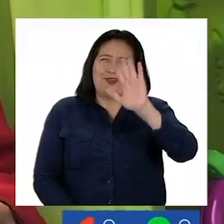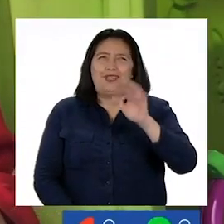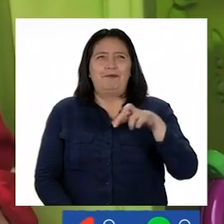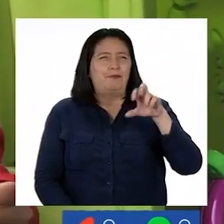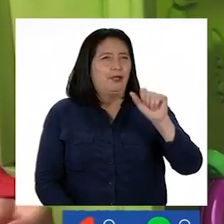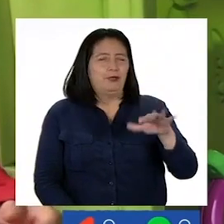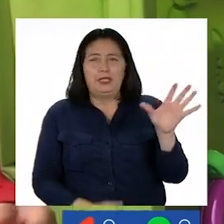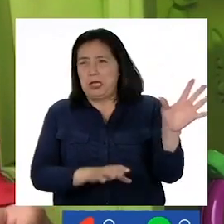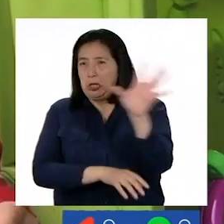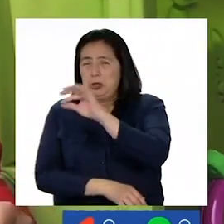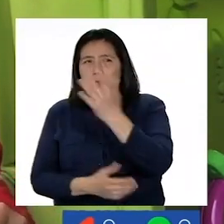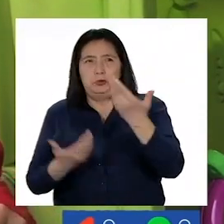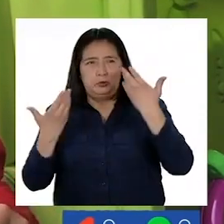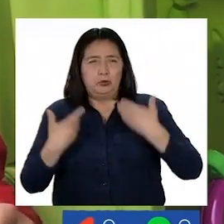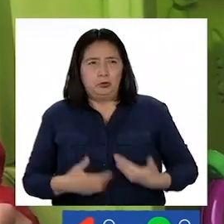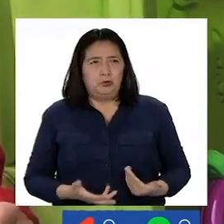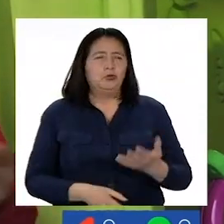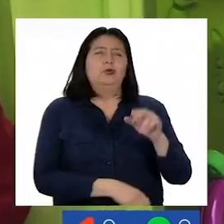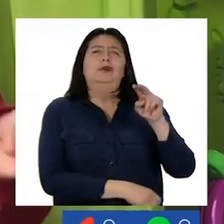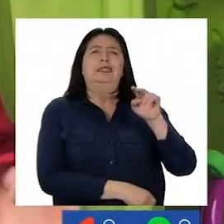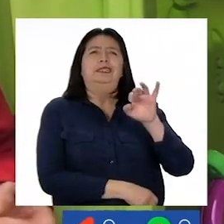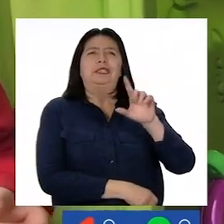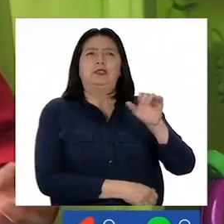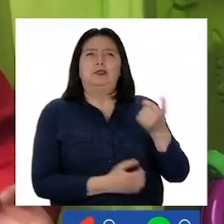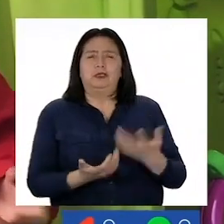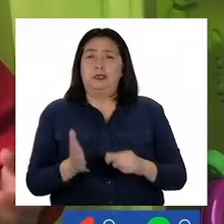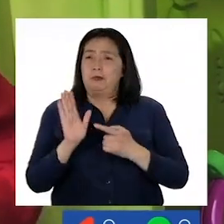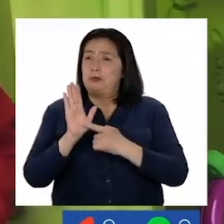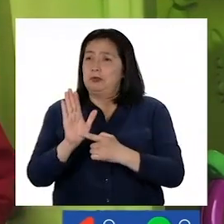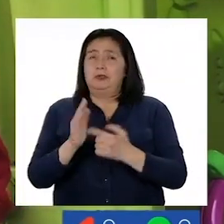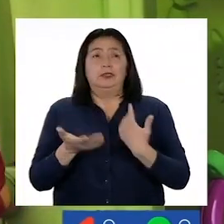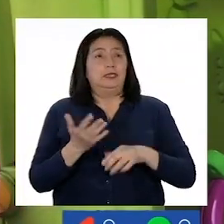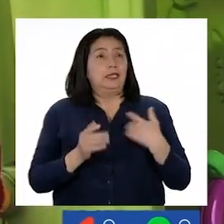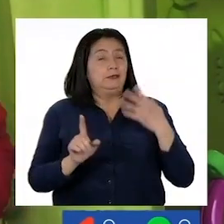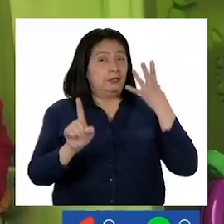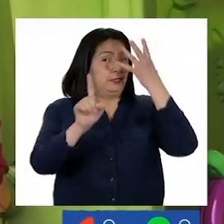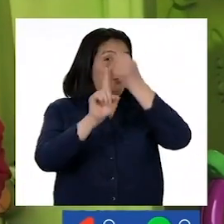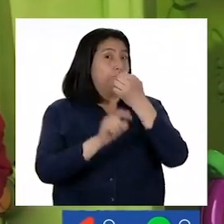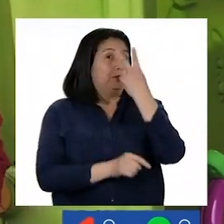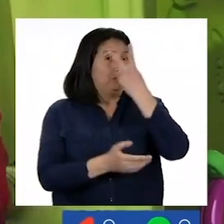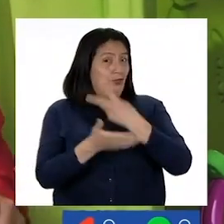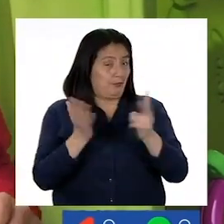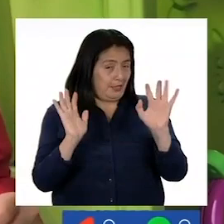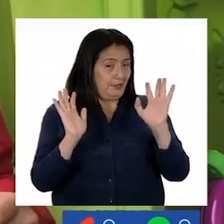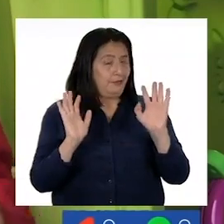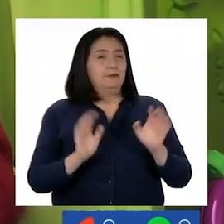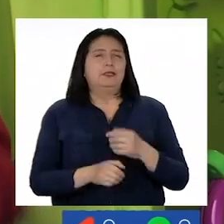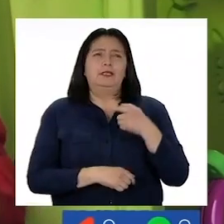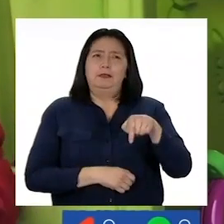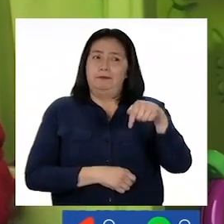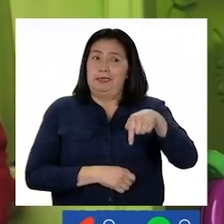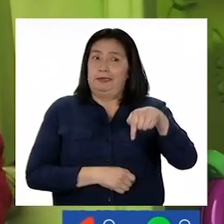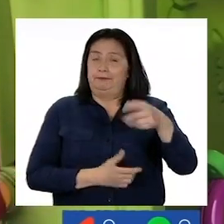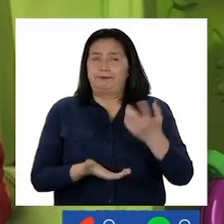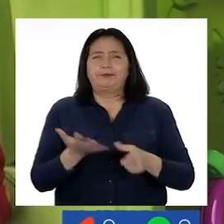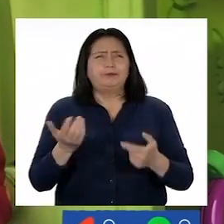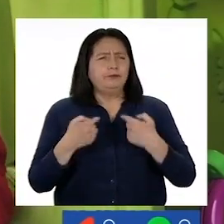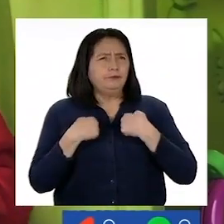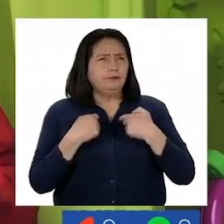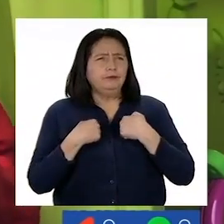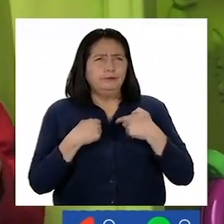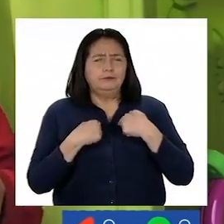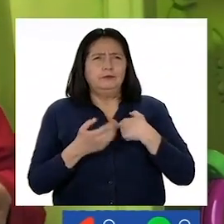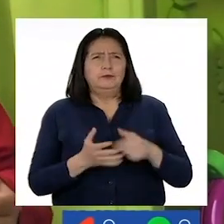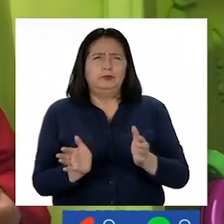Paola, hola a todos, soy André Nicolás y hoy les voy a presentar mi reto de las 2 semanas. Para este reto yo escogí